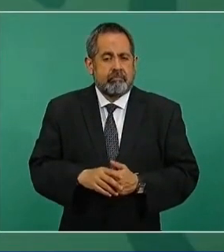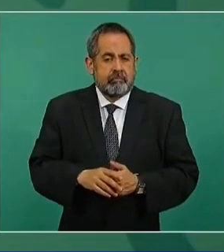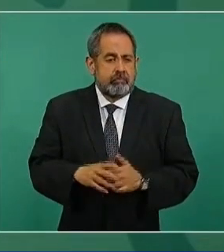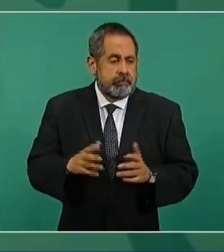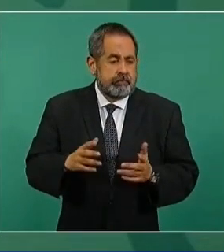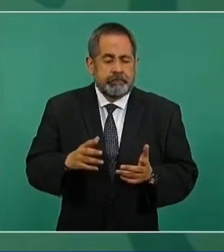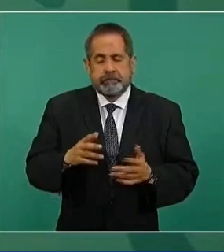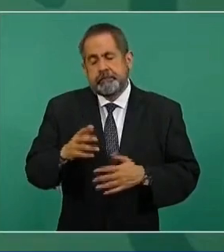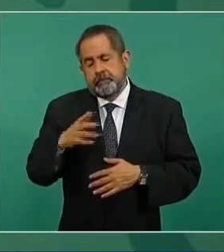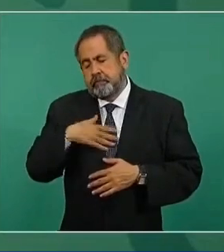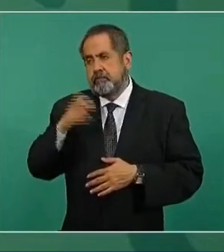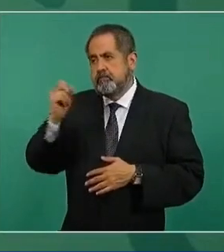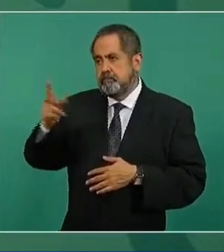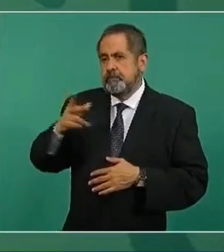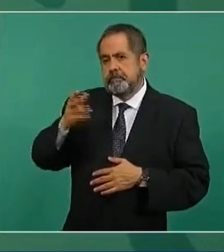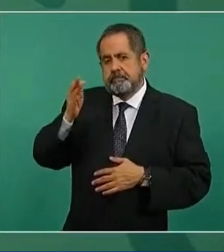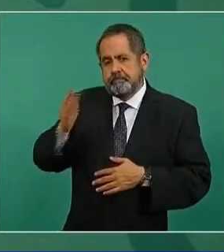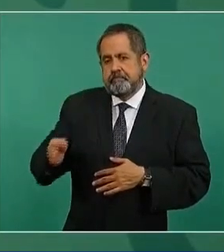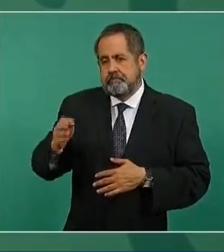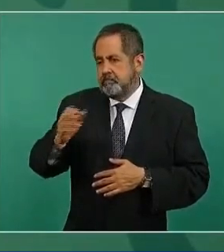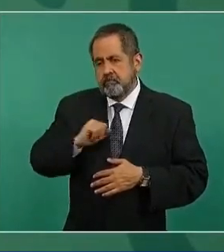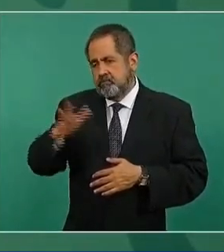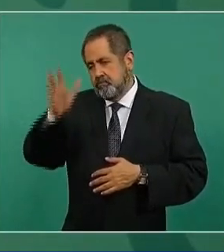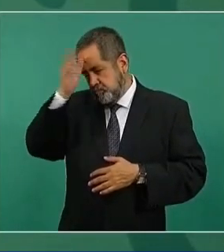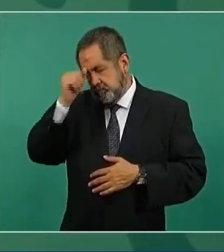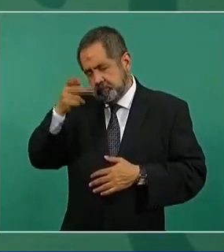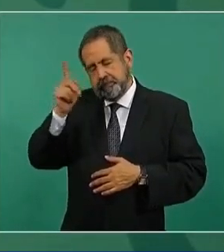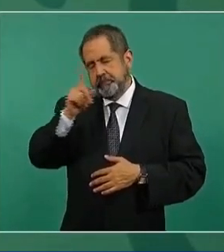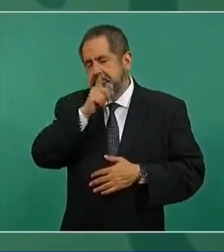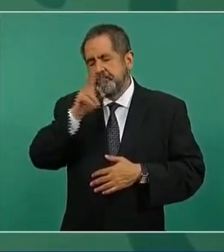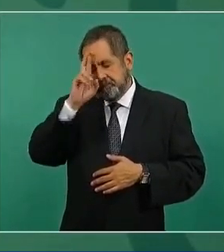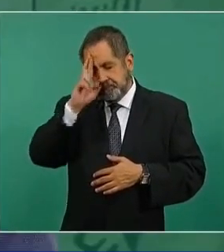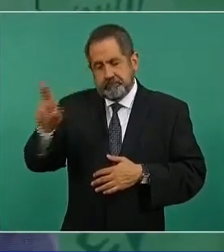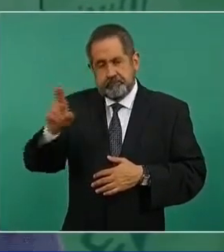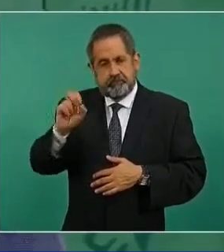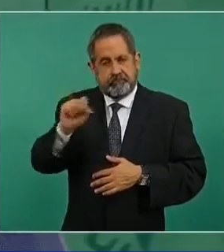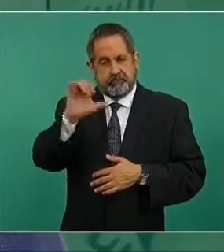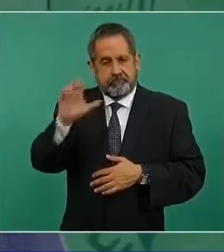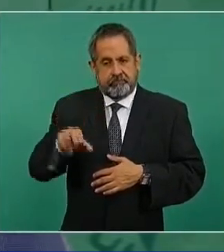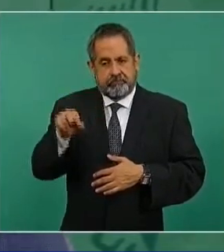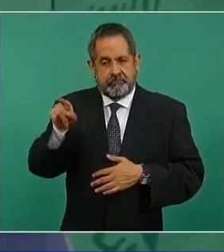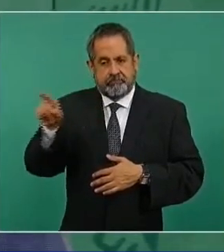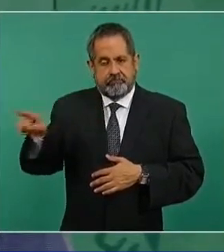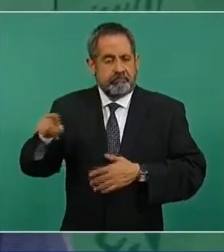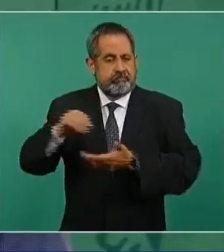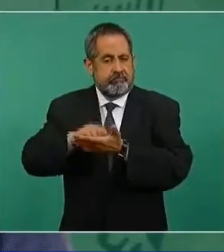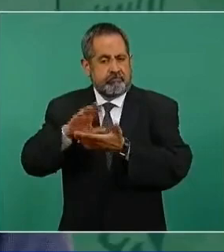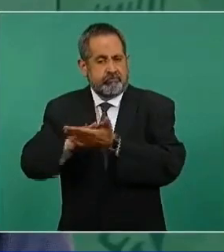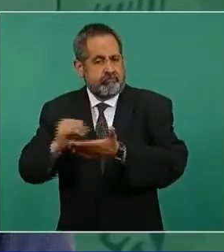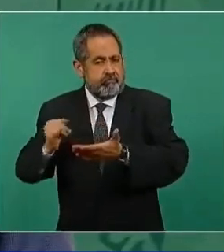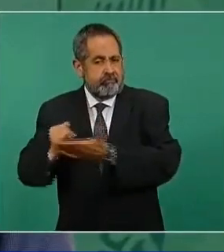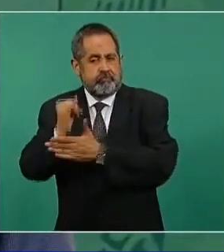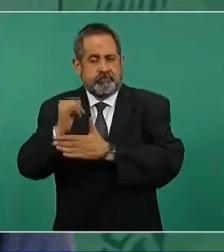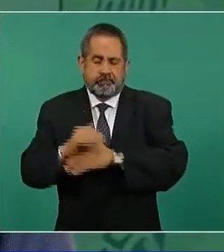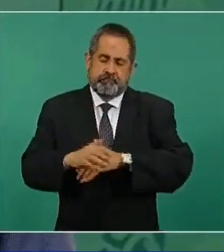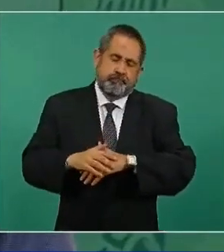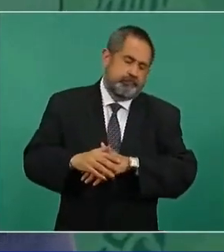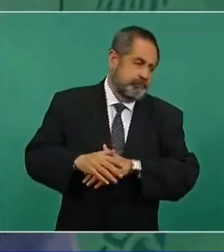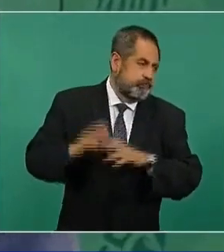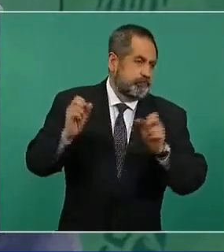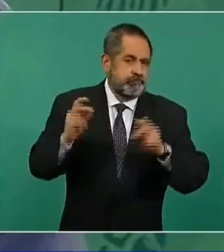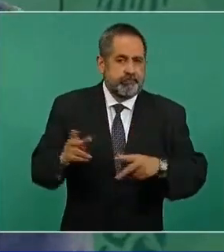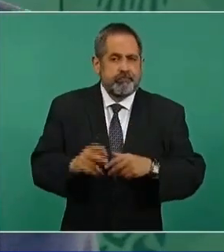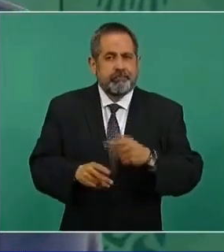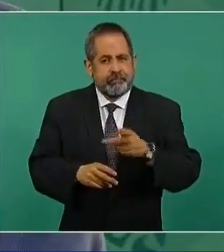Nosotros aceptamos, pero claro que no estamos de acuerdo, pero nos apegamos a la resolución,